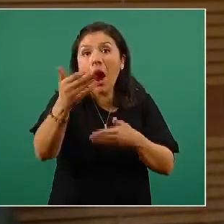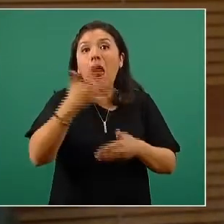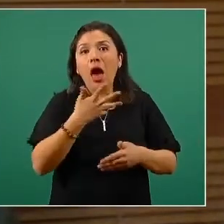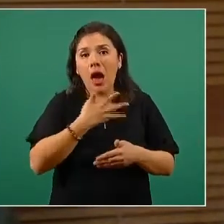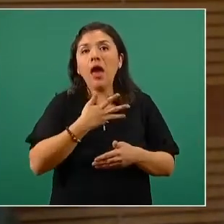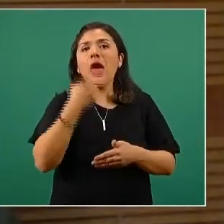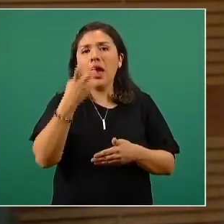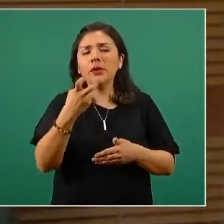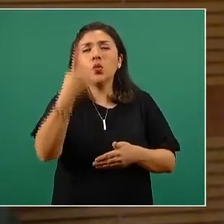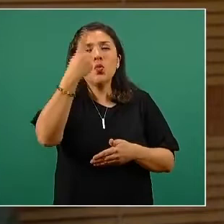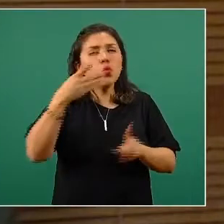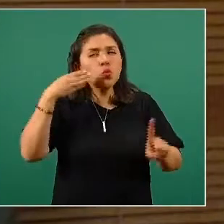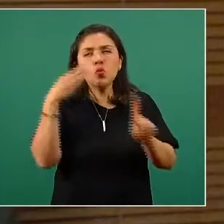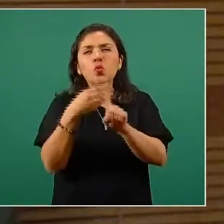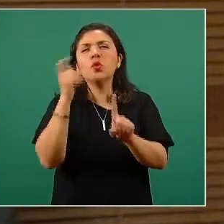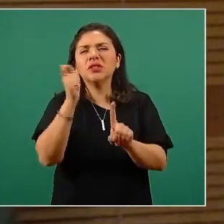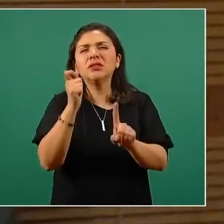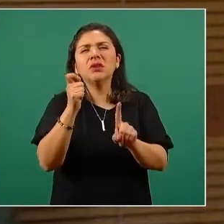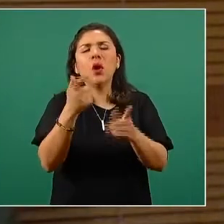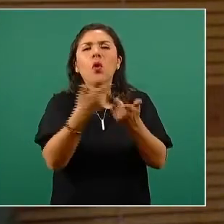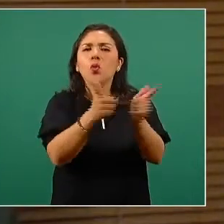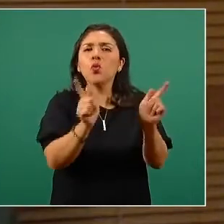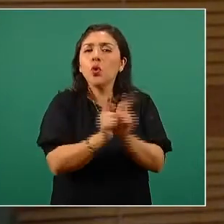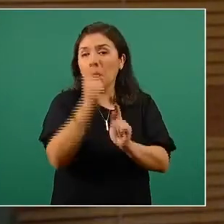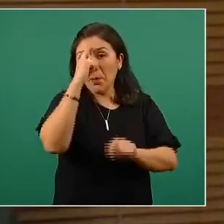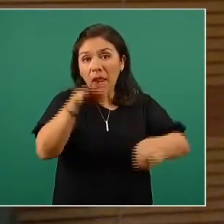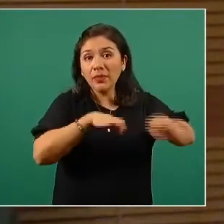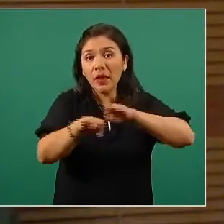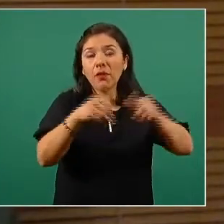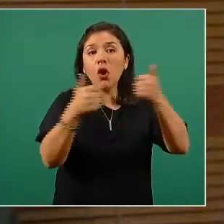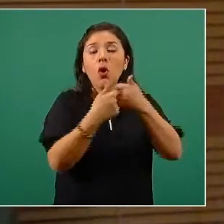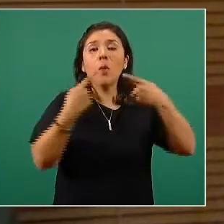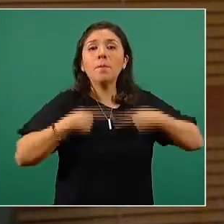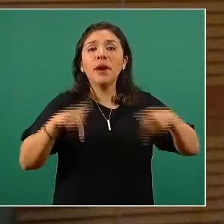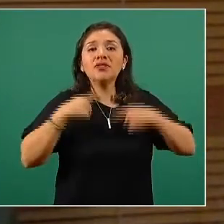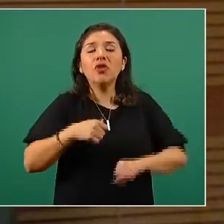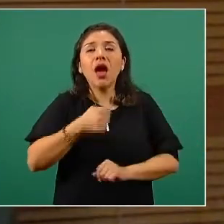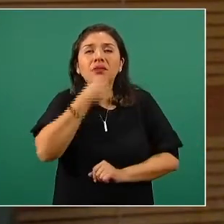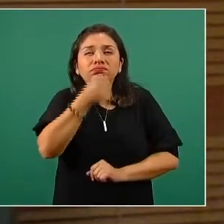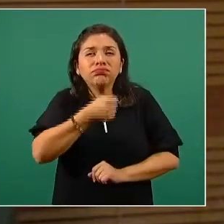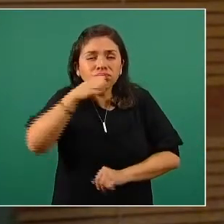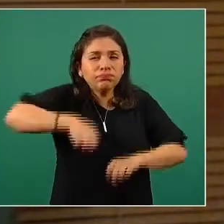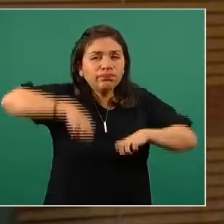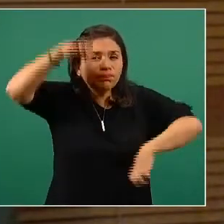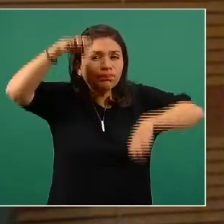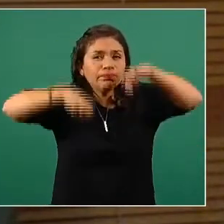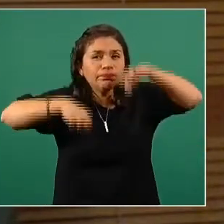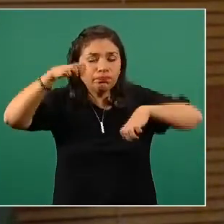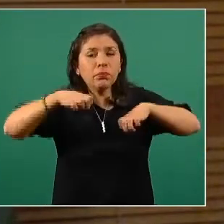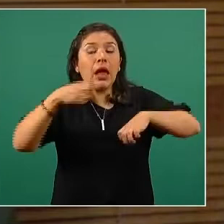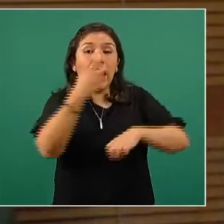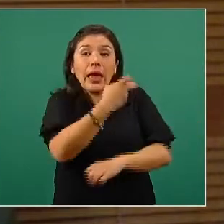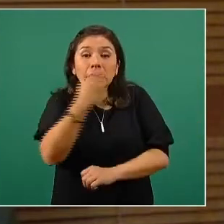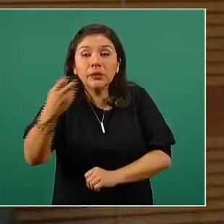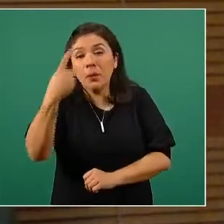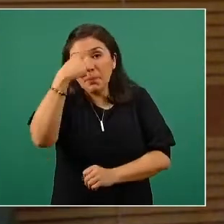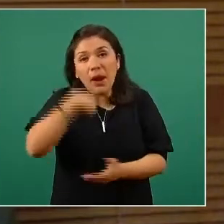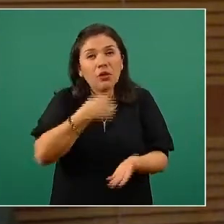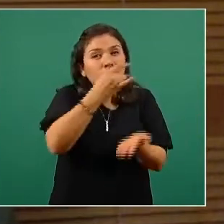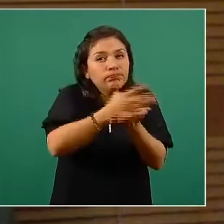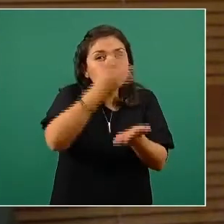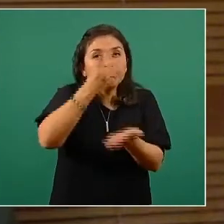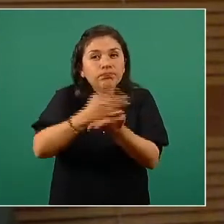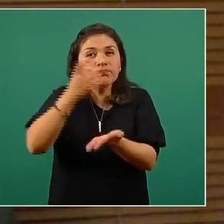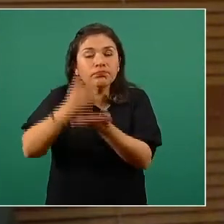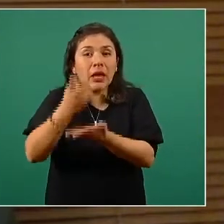el operativo específico de adultos mayores que podamos identificar a